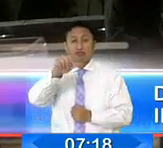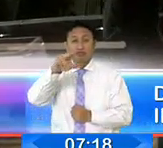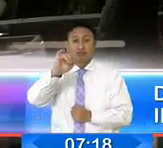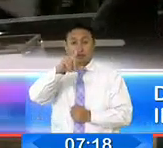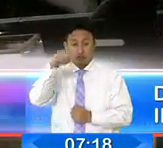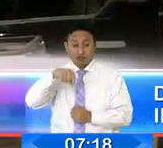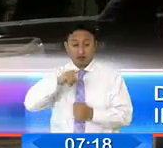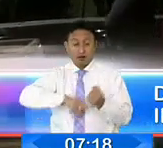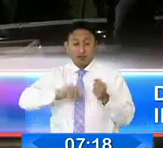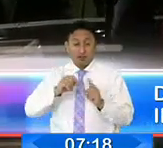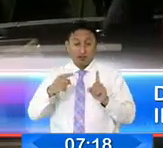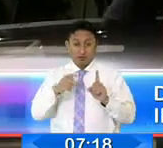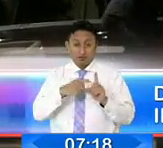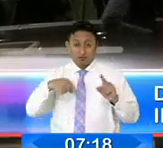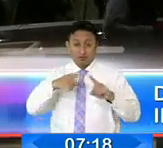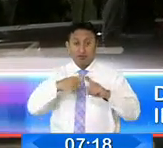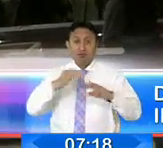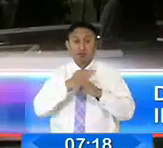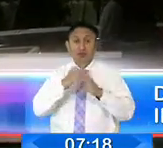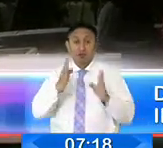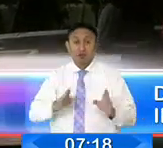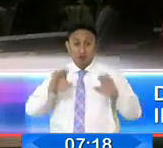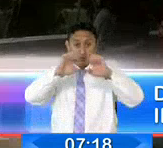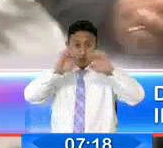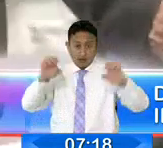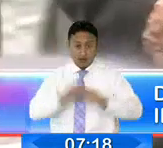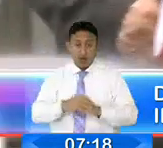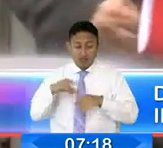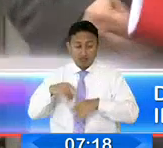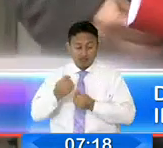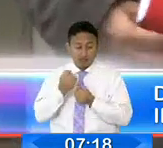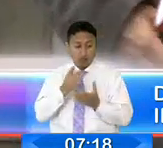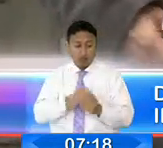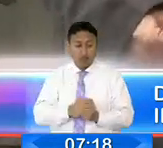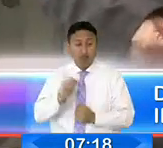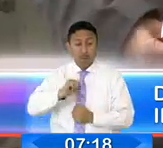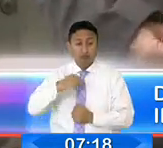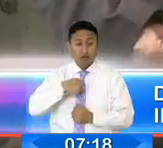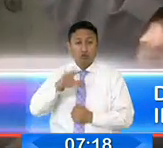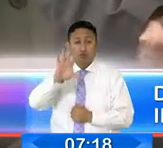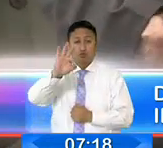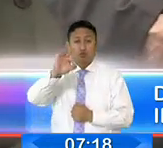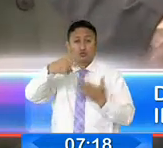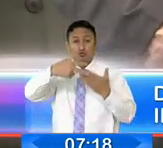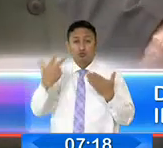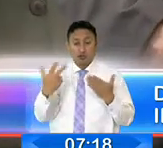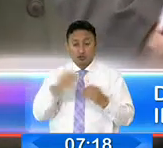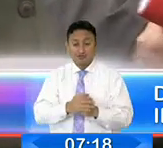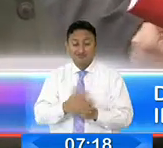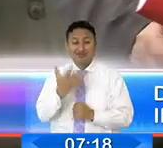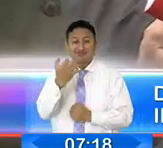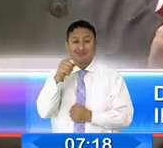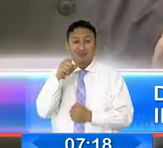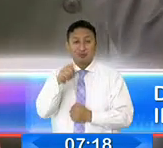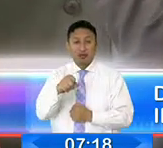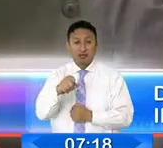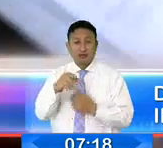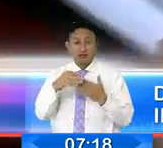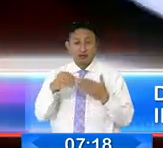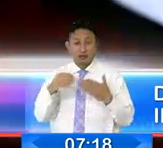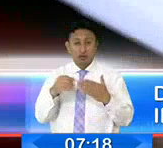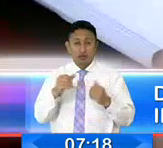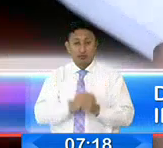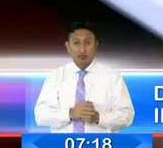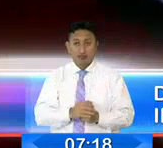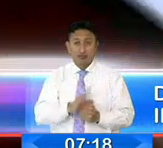hermano de José Vélez, exfuncionario del consorcio, quien confirmó haber cambiado 9 cheques por el valor de $15.000 cada uno.